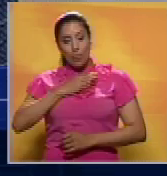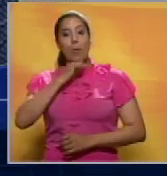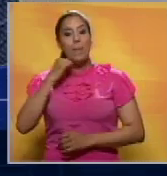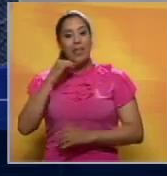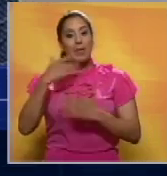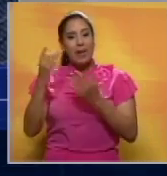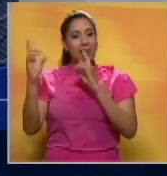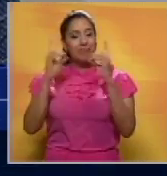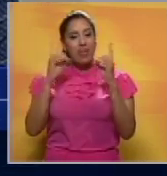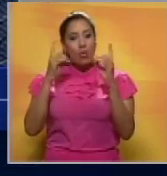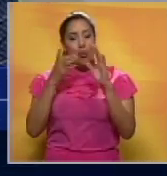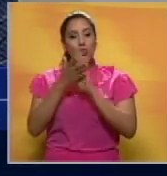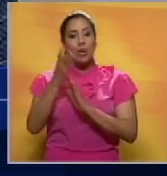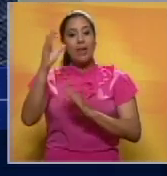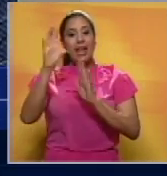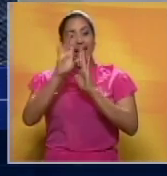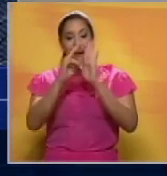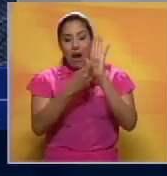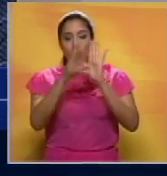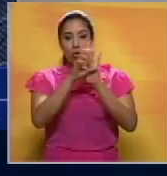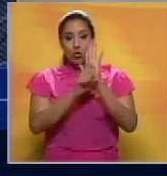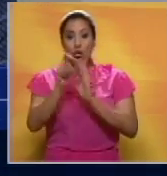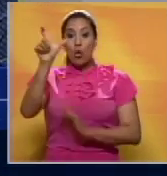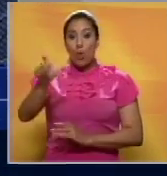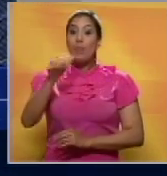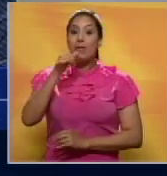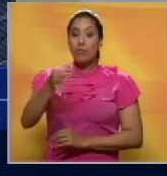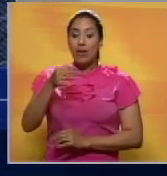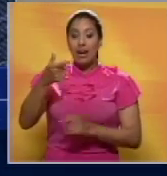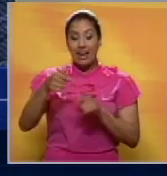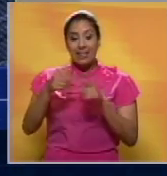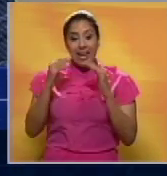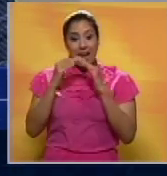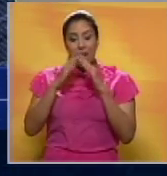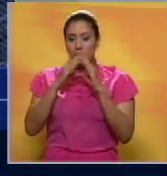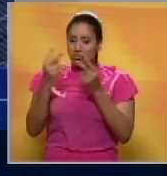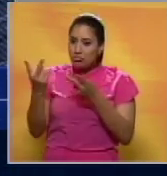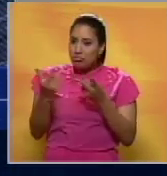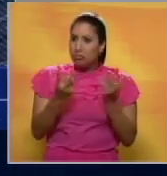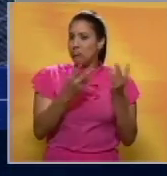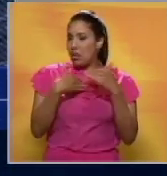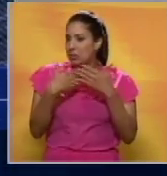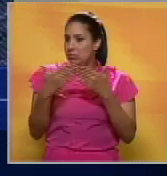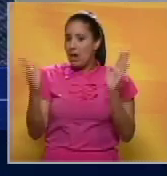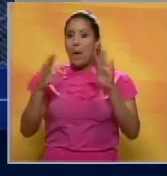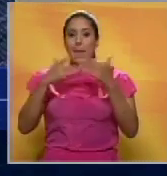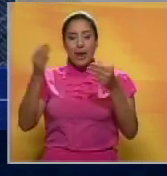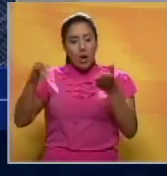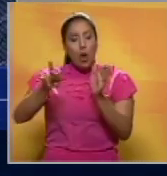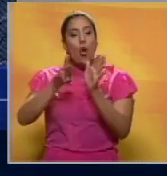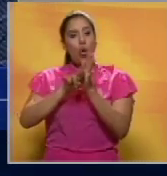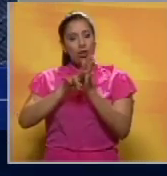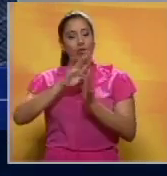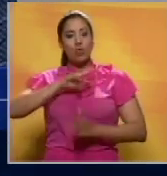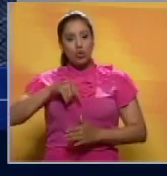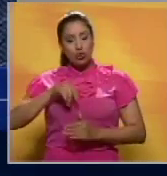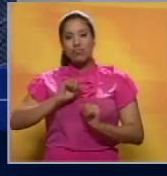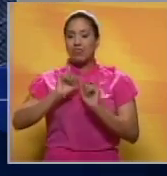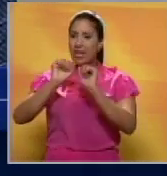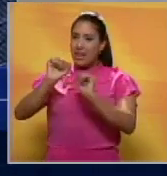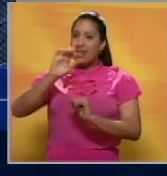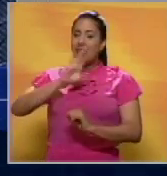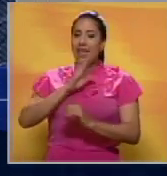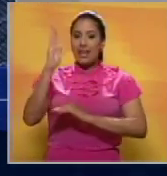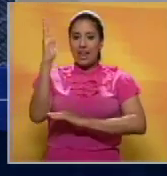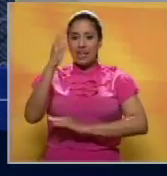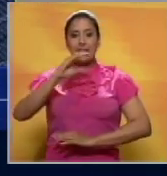tema constituyente. Monseñor Diego Padrón dijo que esta es la casa de todos, los iban a recibir para ratificar el rechazo que